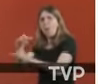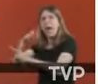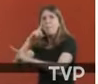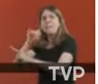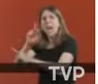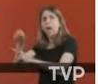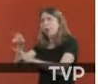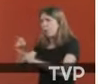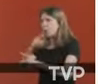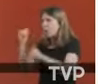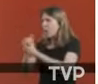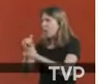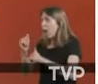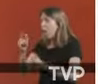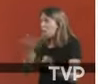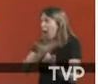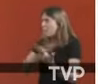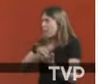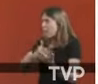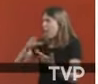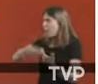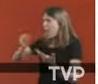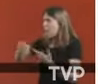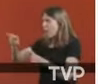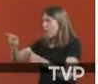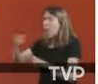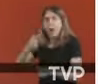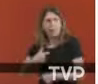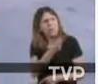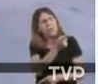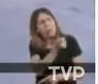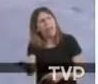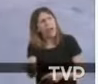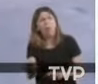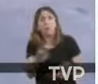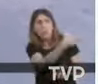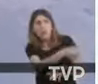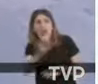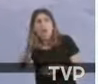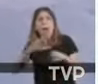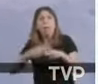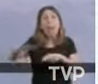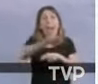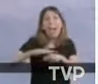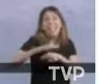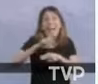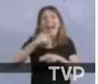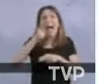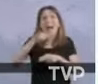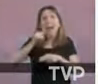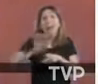Pizarro ordena que lo maten. Y muere en la plaza de Cajamarca, en la plaza de armas, en el